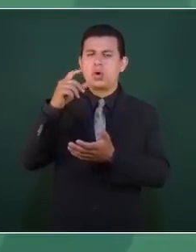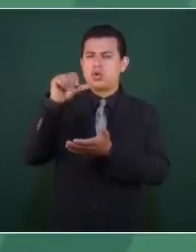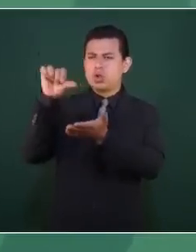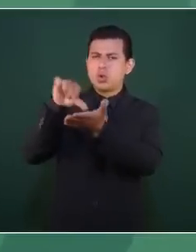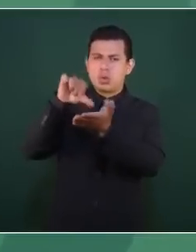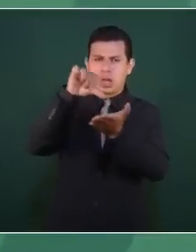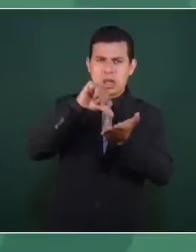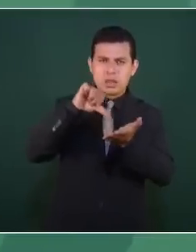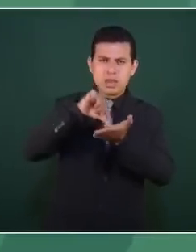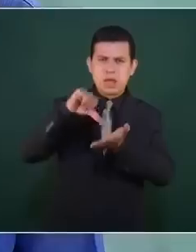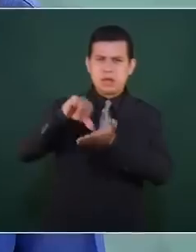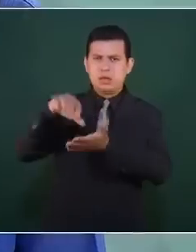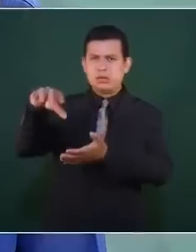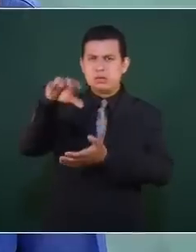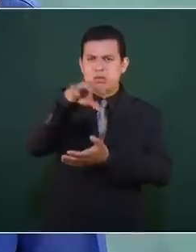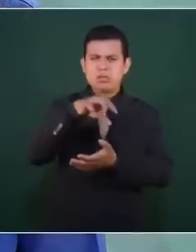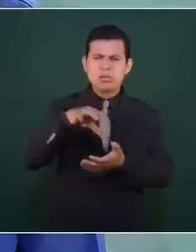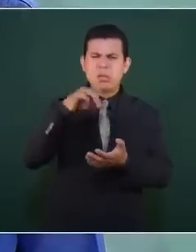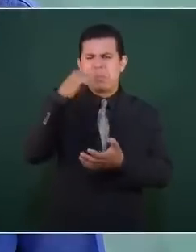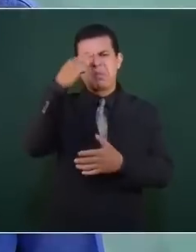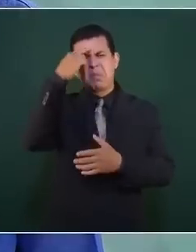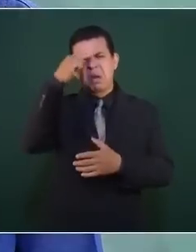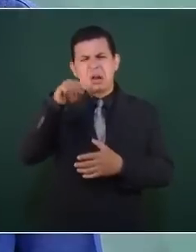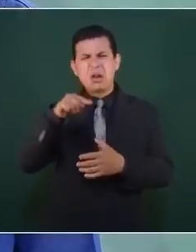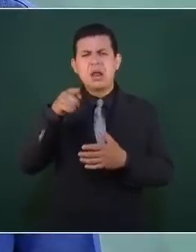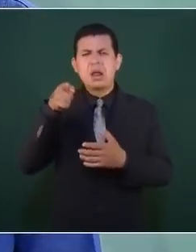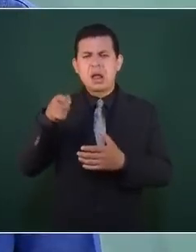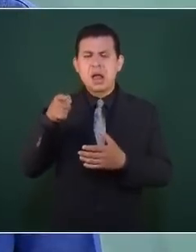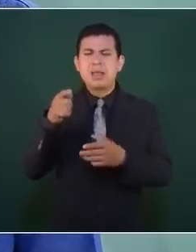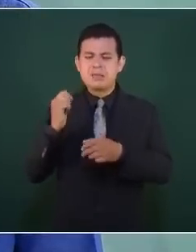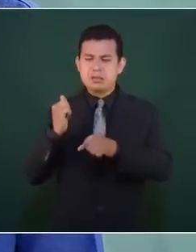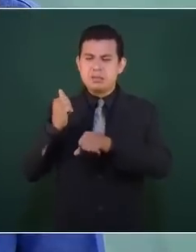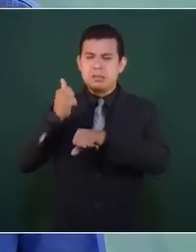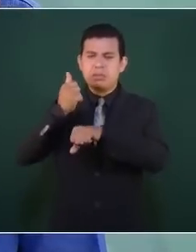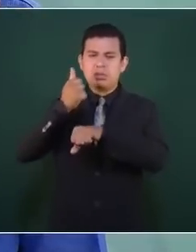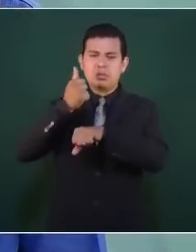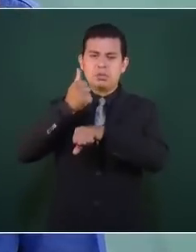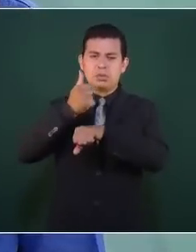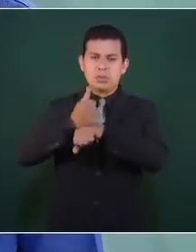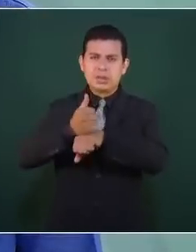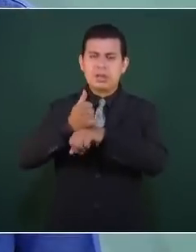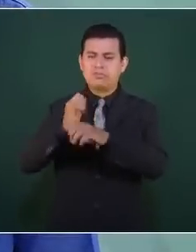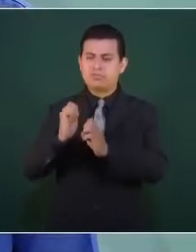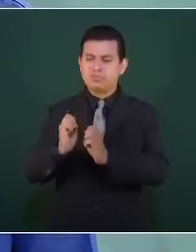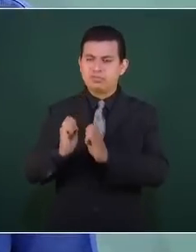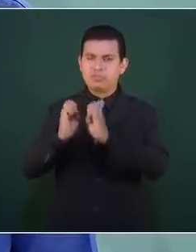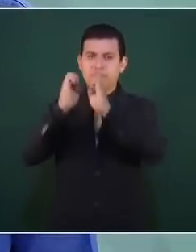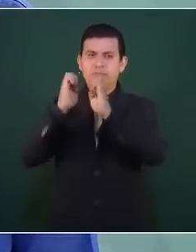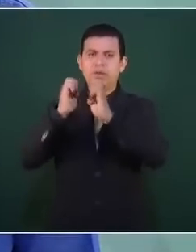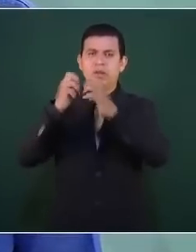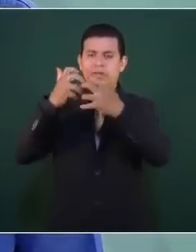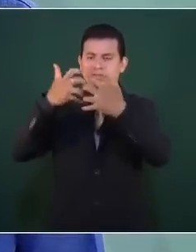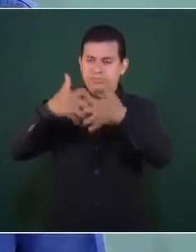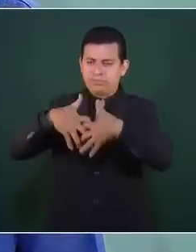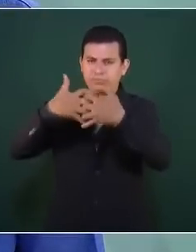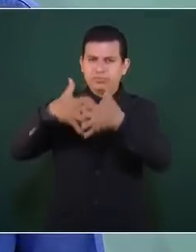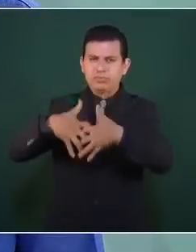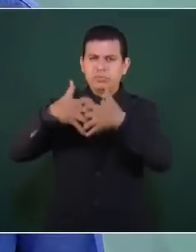adaptando para que se instalen plantas, fábricas, que van a